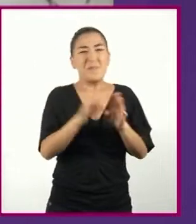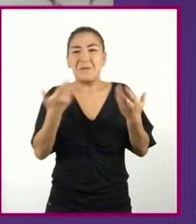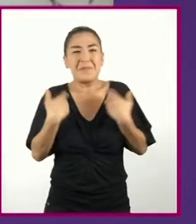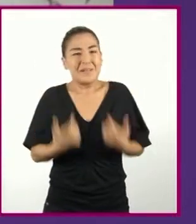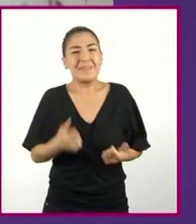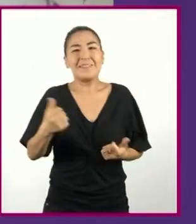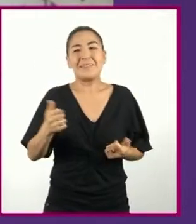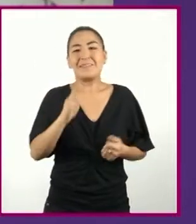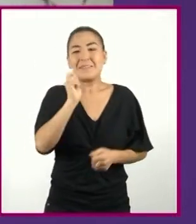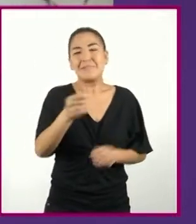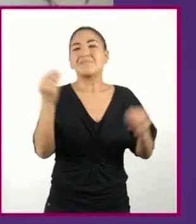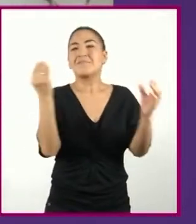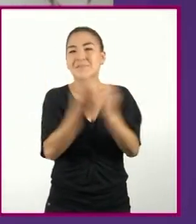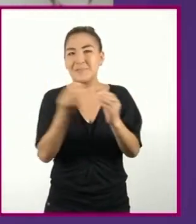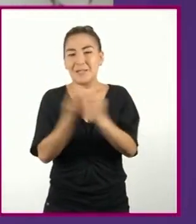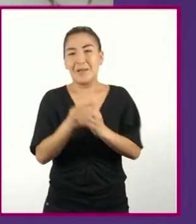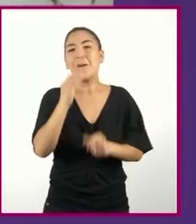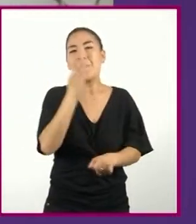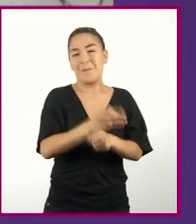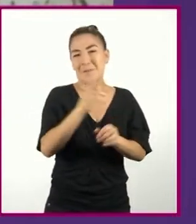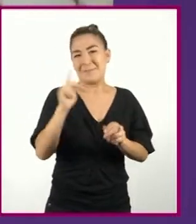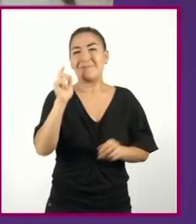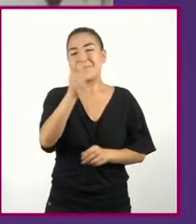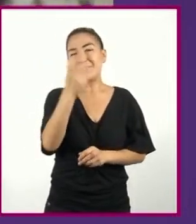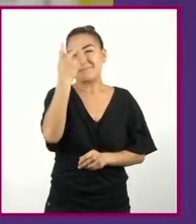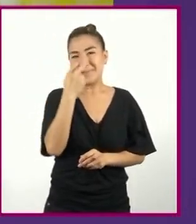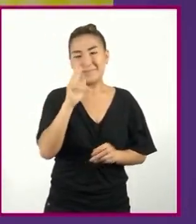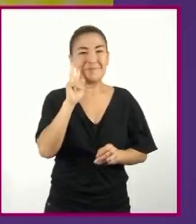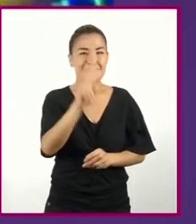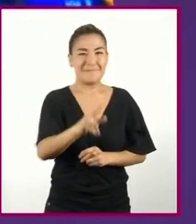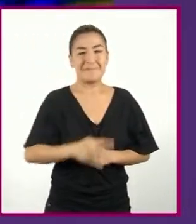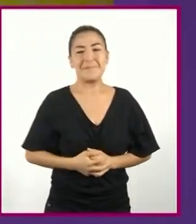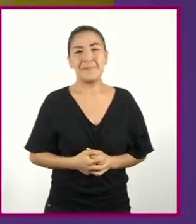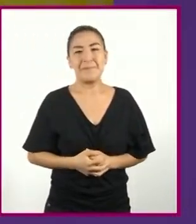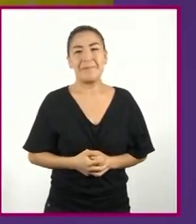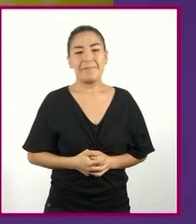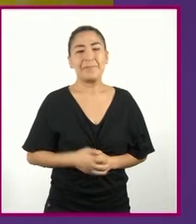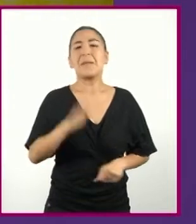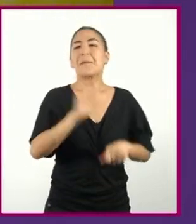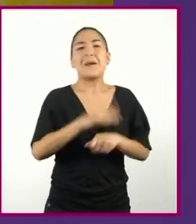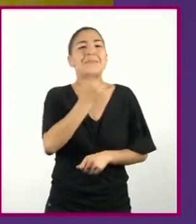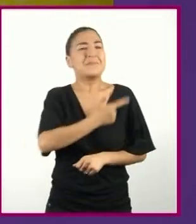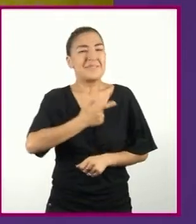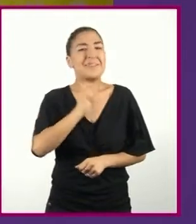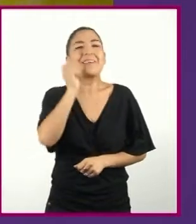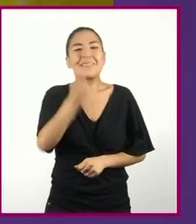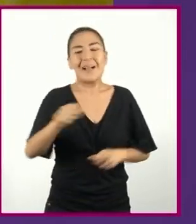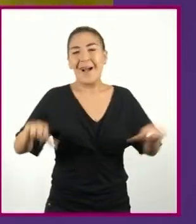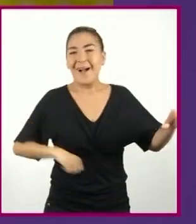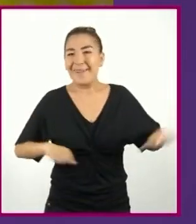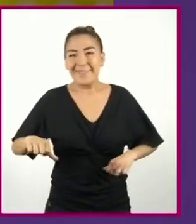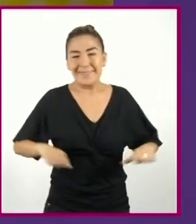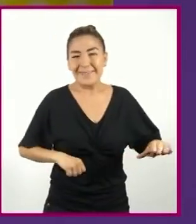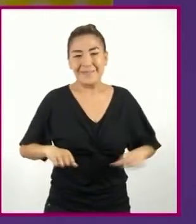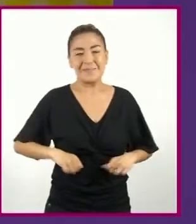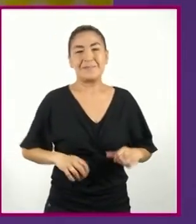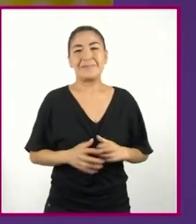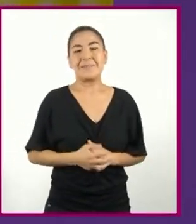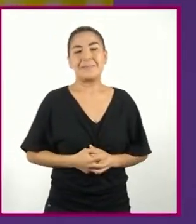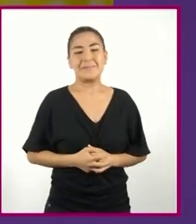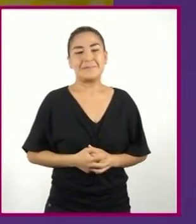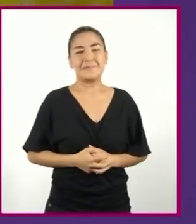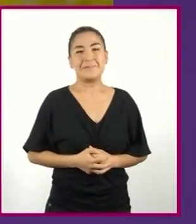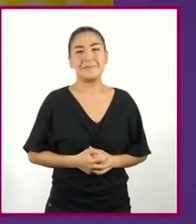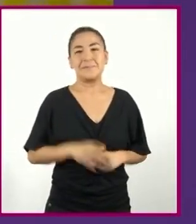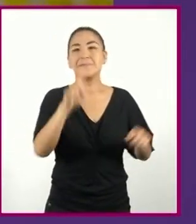las sesiones que se nos plantean. Lo que más disfruto de ellas son las actividades